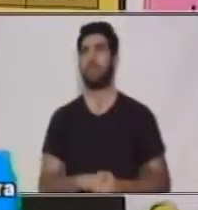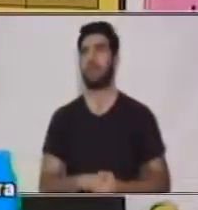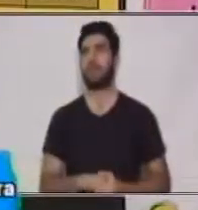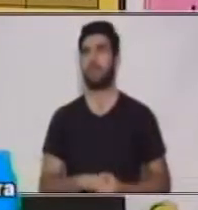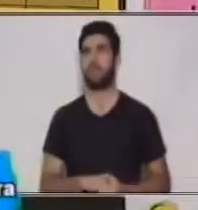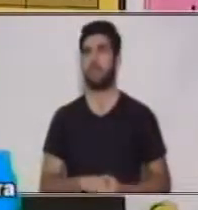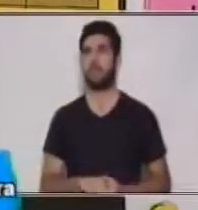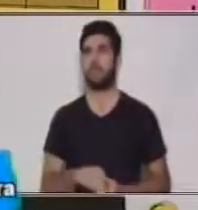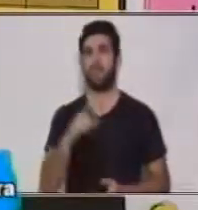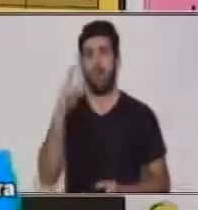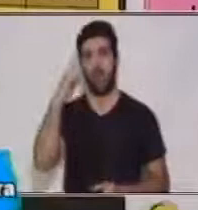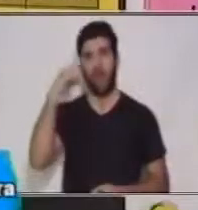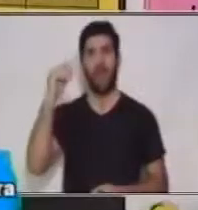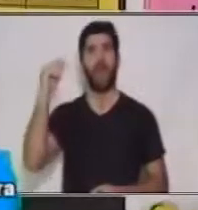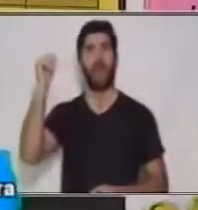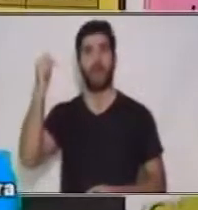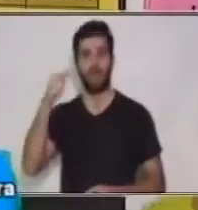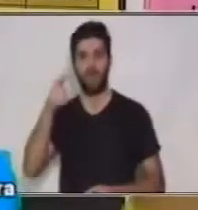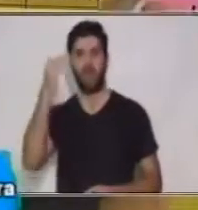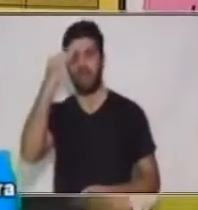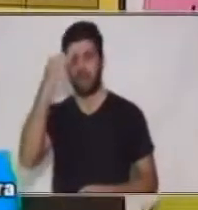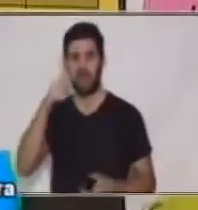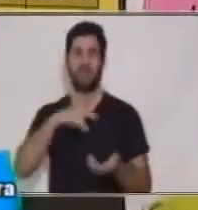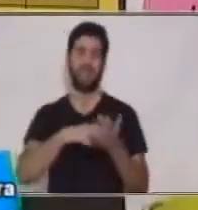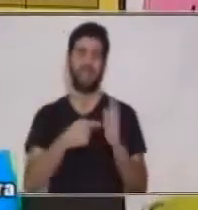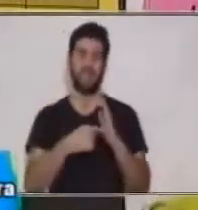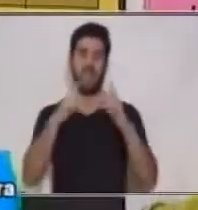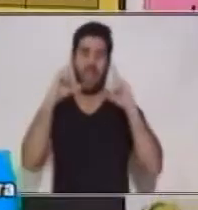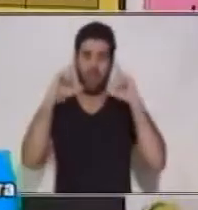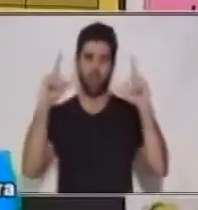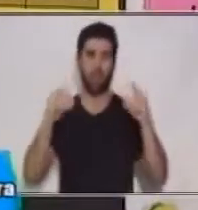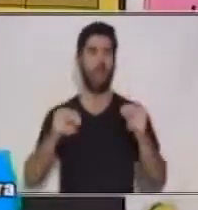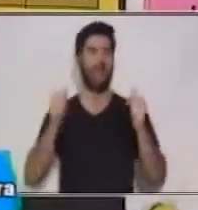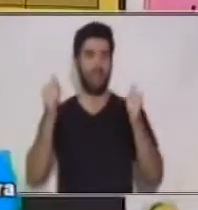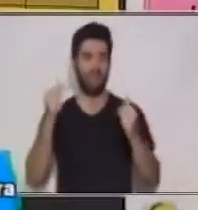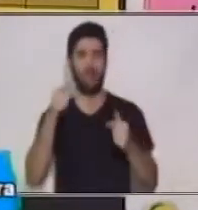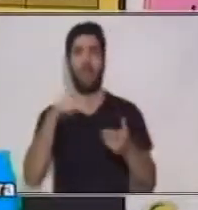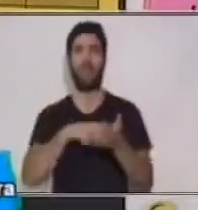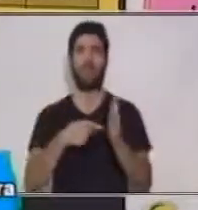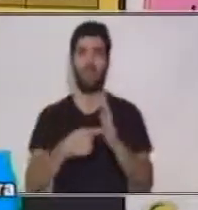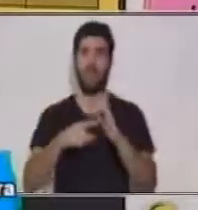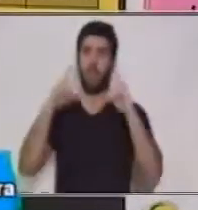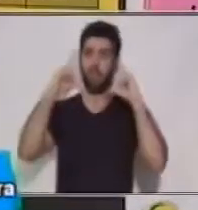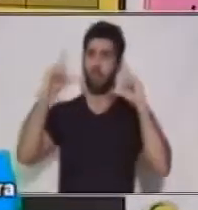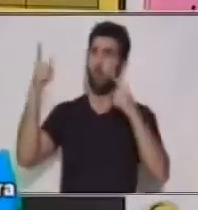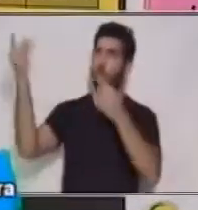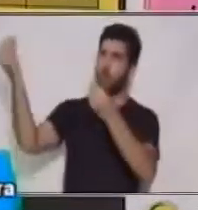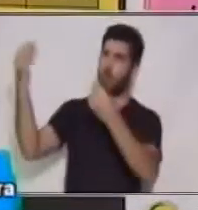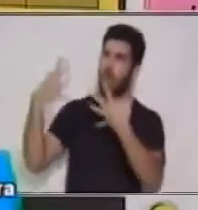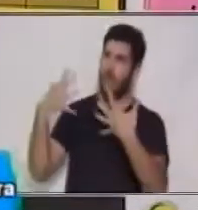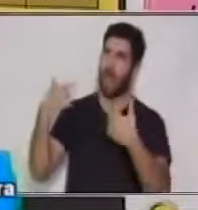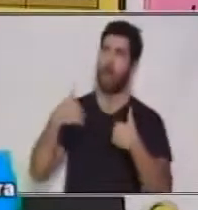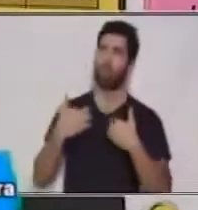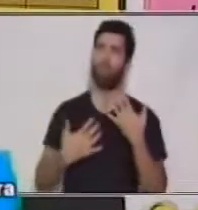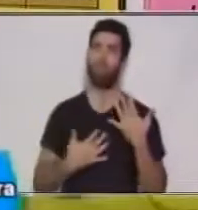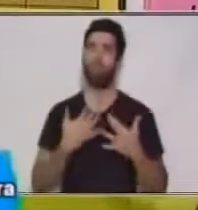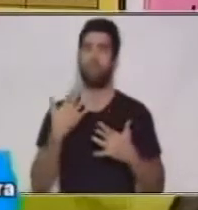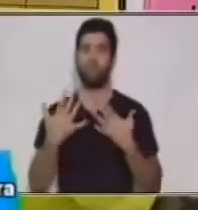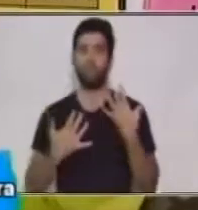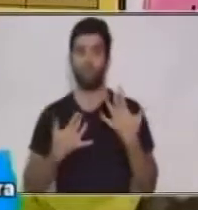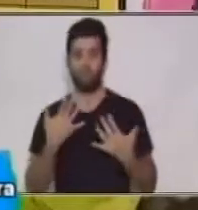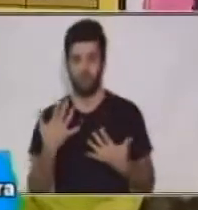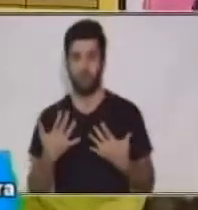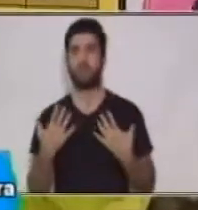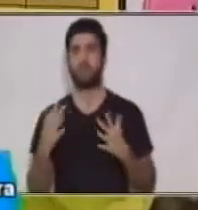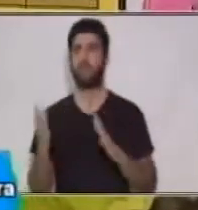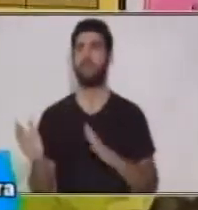palabra que automáticamente te dicen sol, se te viene a mente, sí, es el rey que nos da calorcito, ¿verdad? Muy bien,